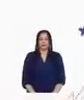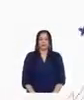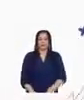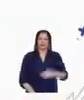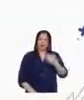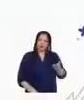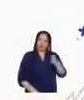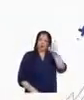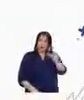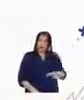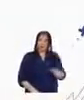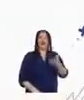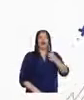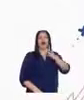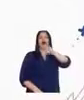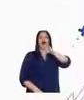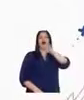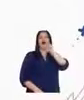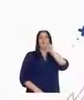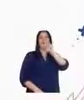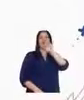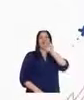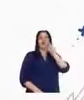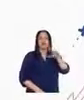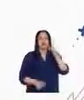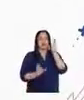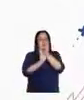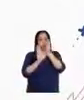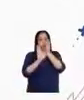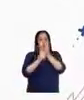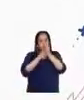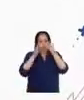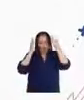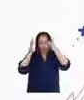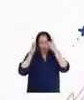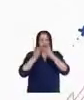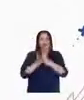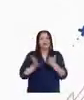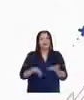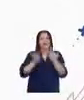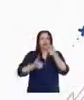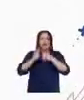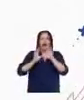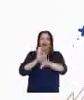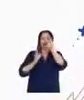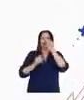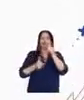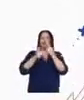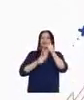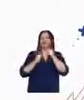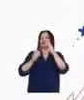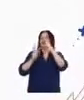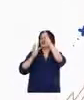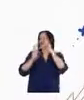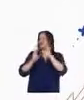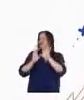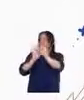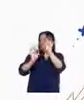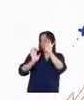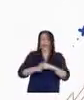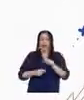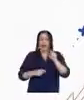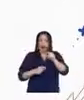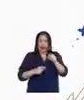Javier Echevarría, psicólogo especializado en la orientación vocacional, desarrolló una metodología muy interesante.